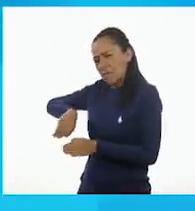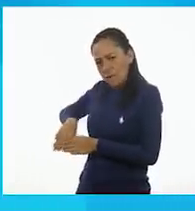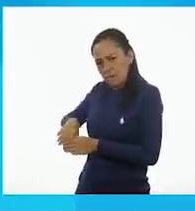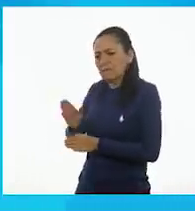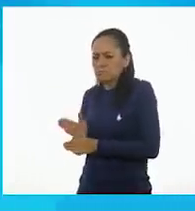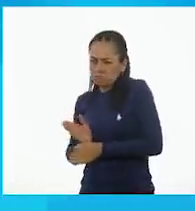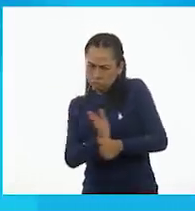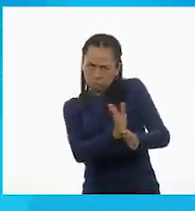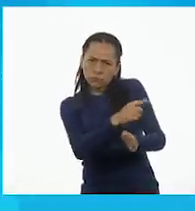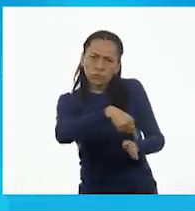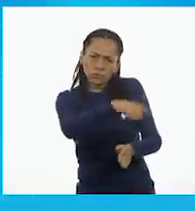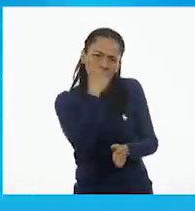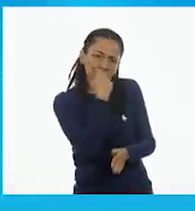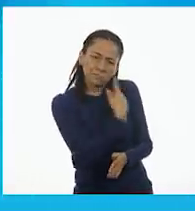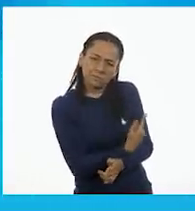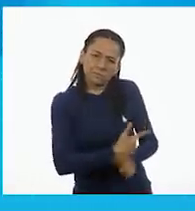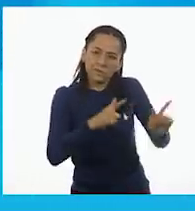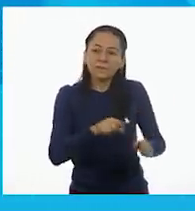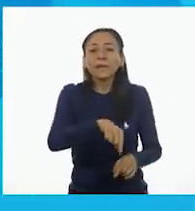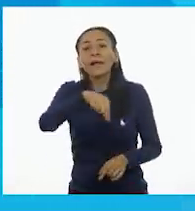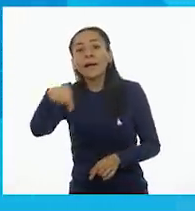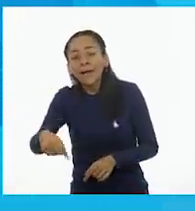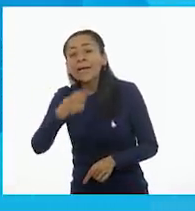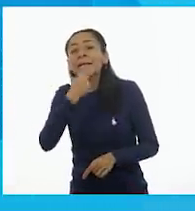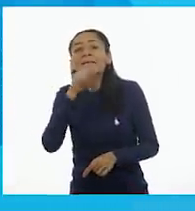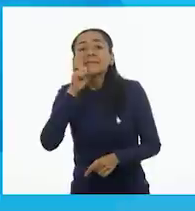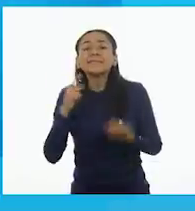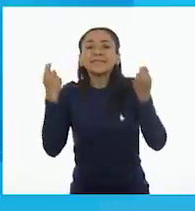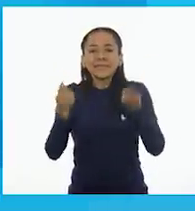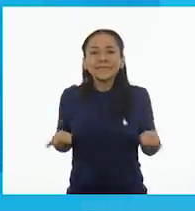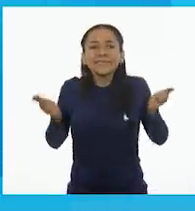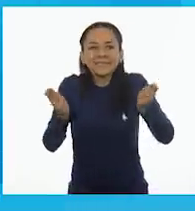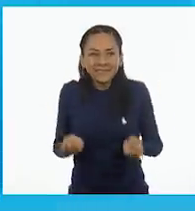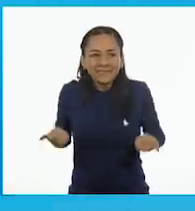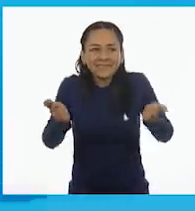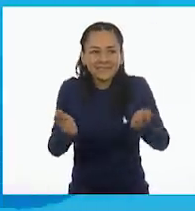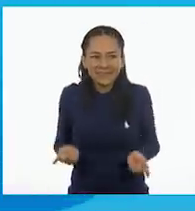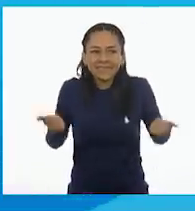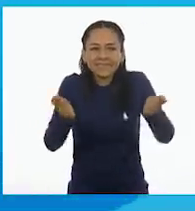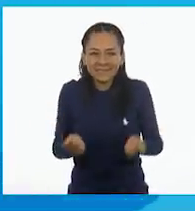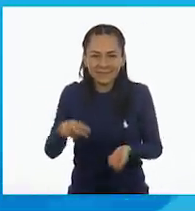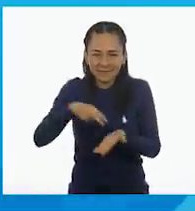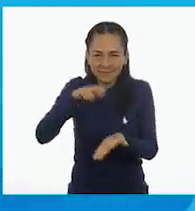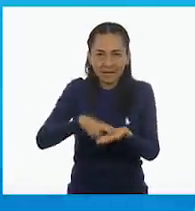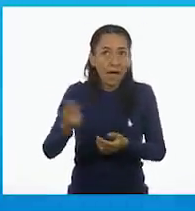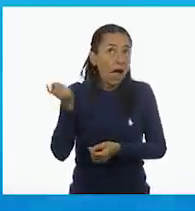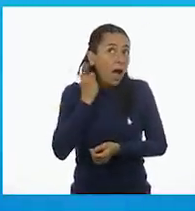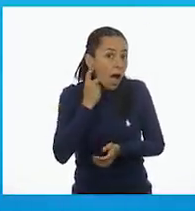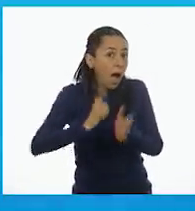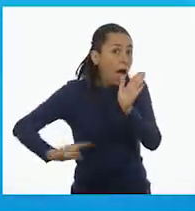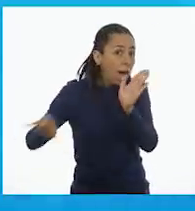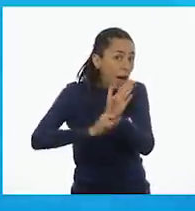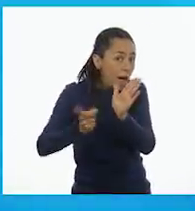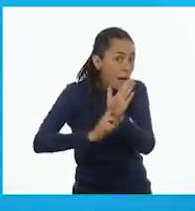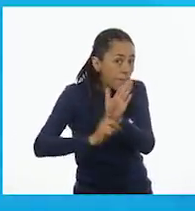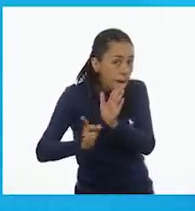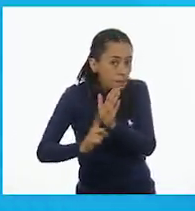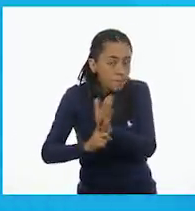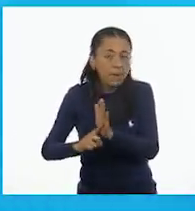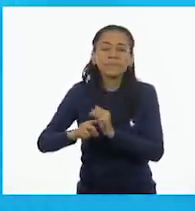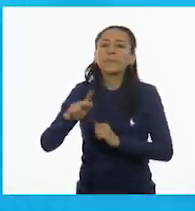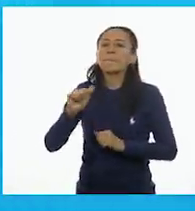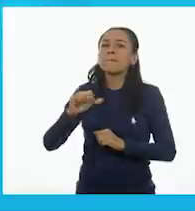Estaban brincando una riata las niñas. Ajá. Cuando sonó el timbre, Paco y Nacho seguían jugando.